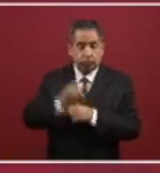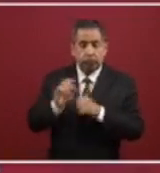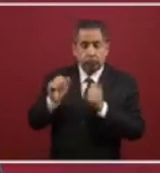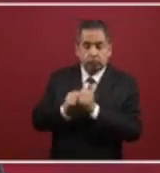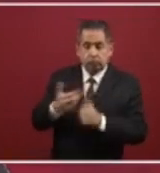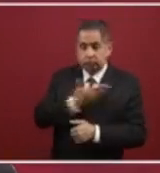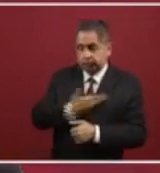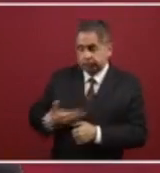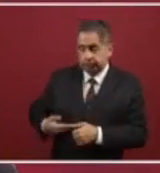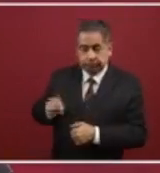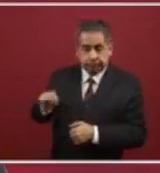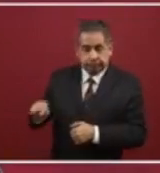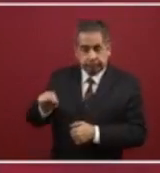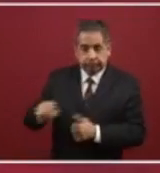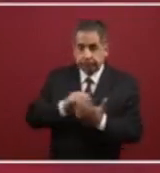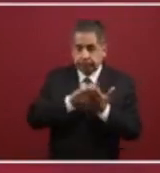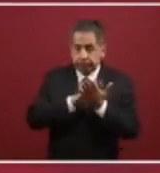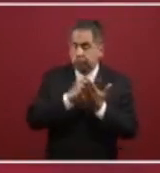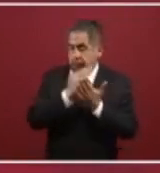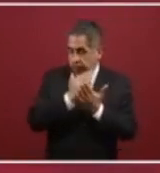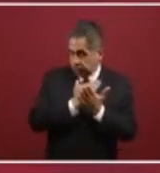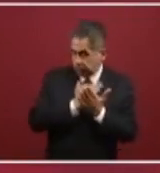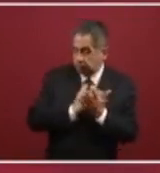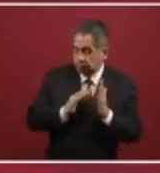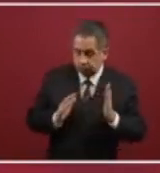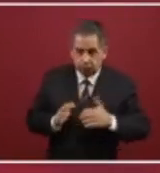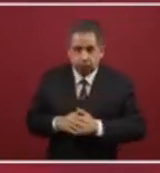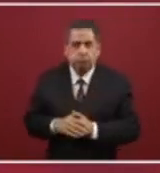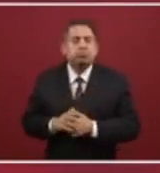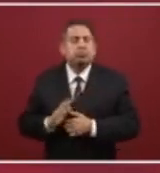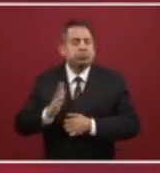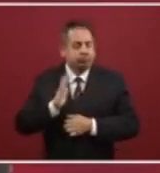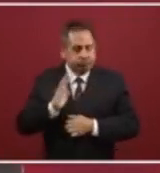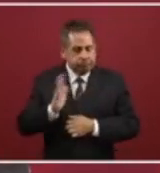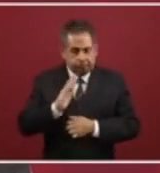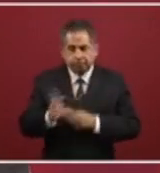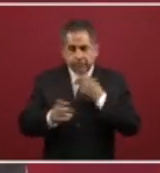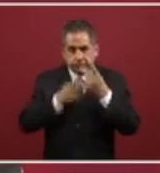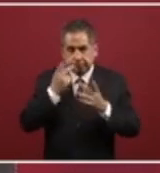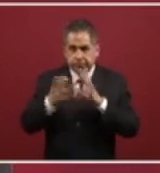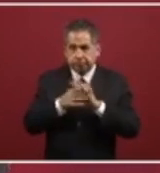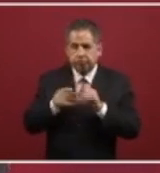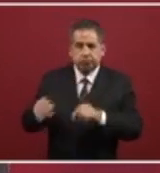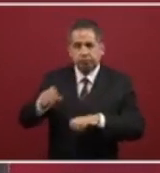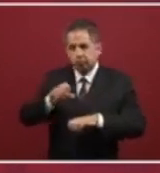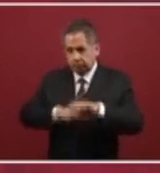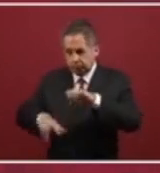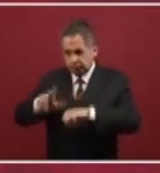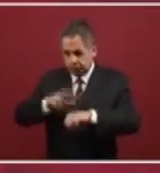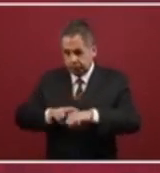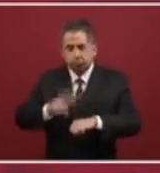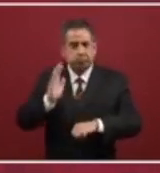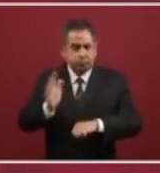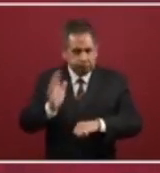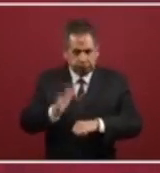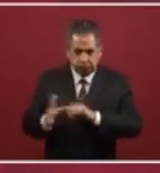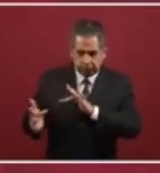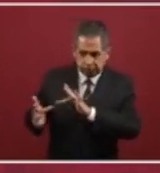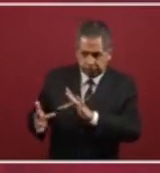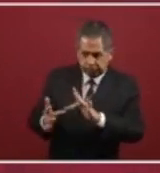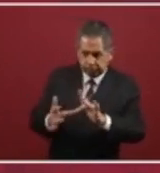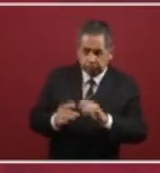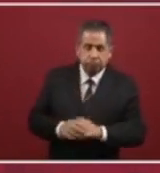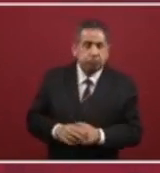por razones de agenda, pero sí ya hablamos aquí desde luego con los embajadores. Se instaló una